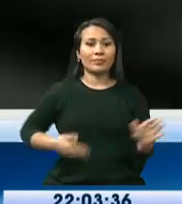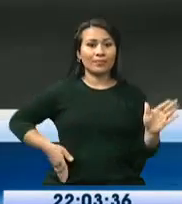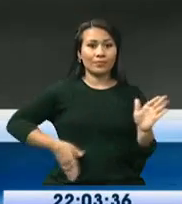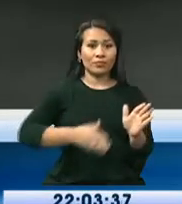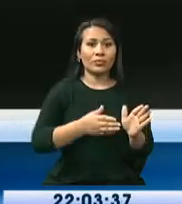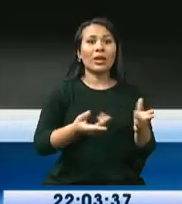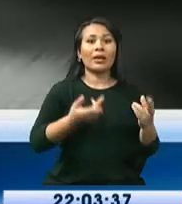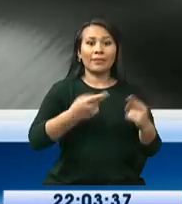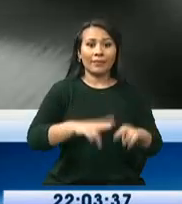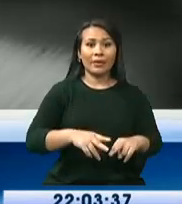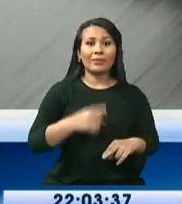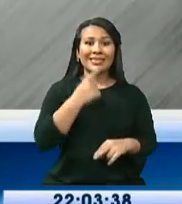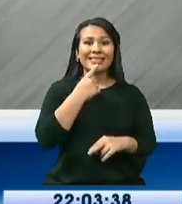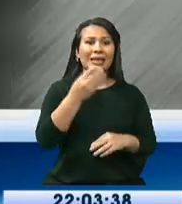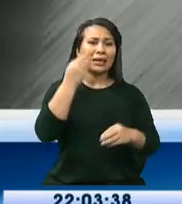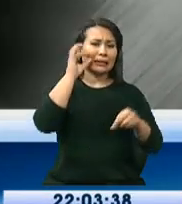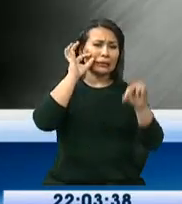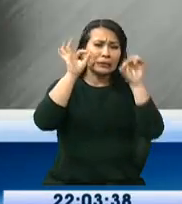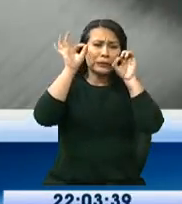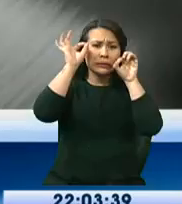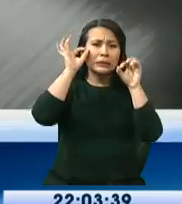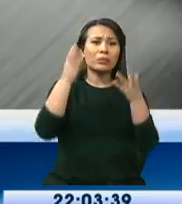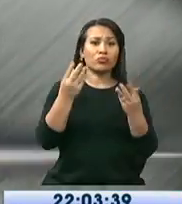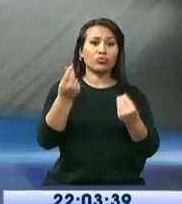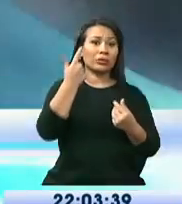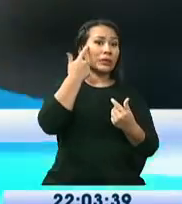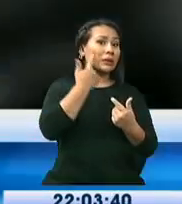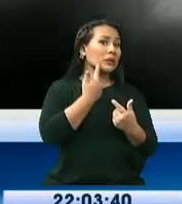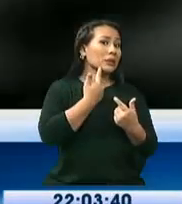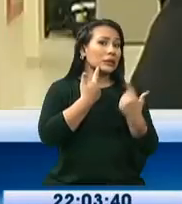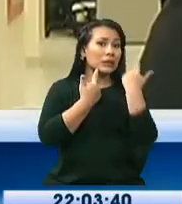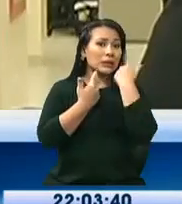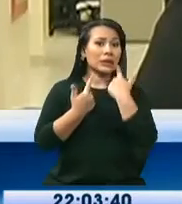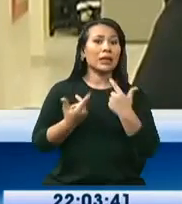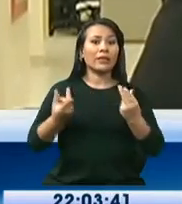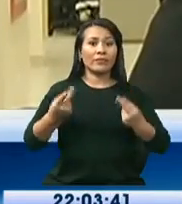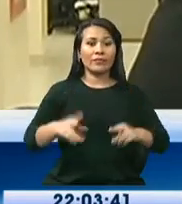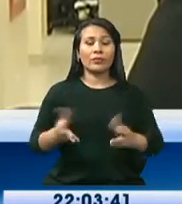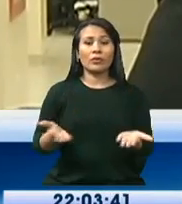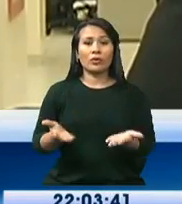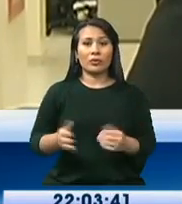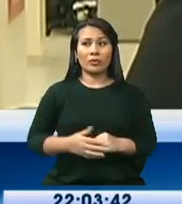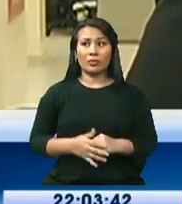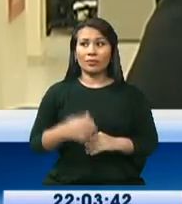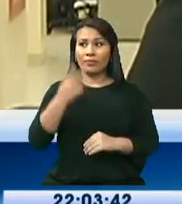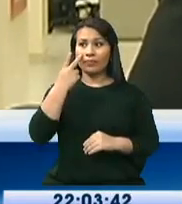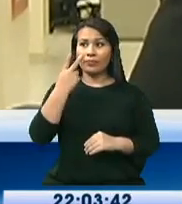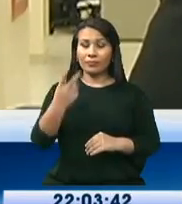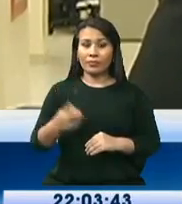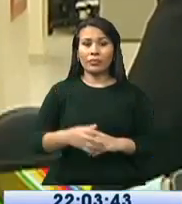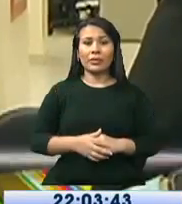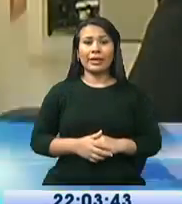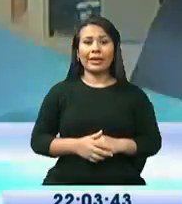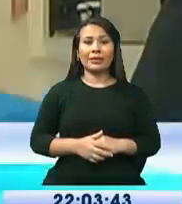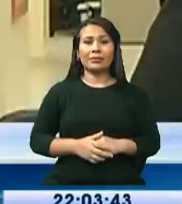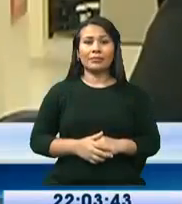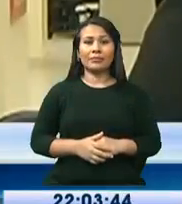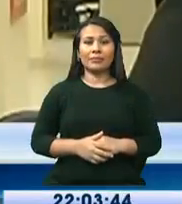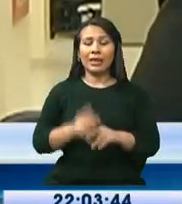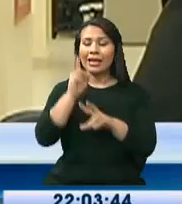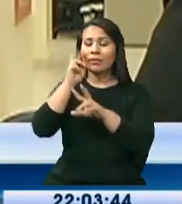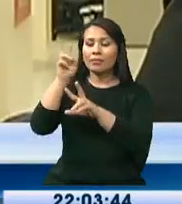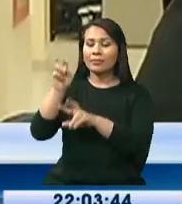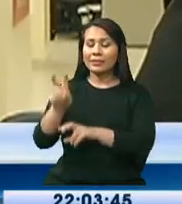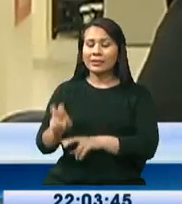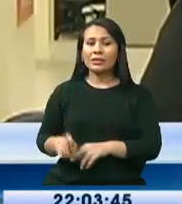inicialmente como de lesiones. Se reformularon los cargos para poderlo investigar por el delito